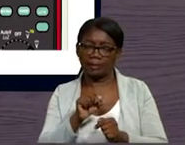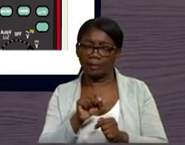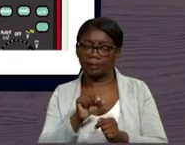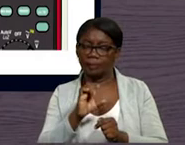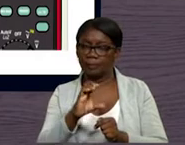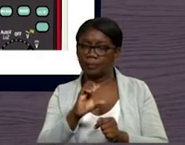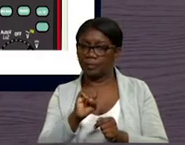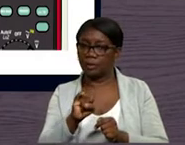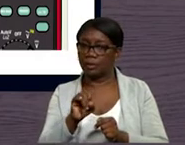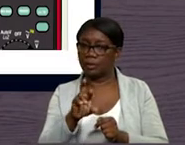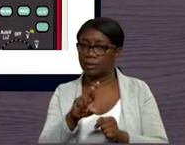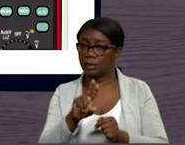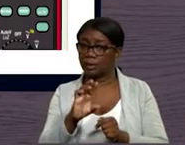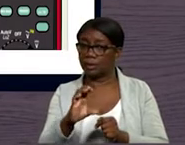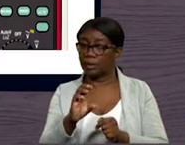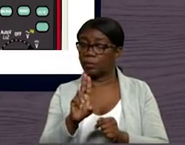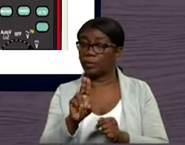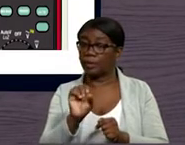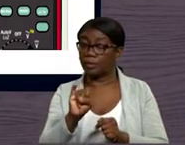está funcionando bien.